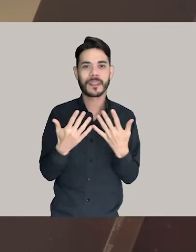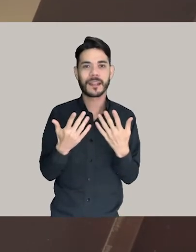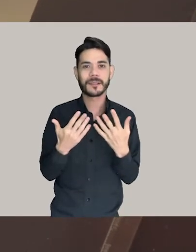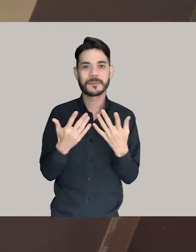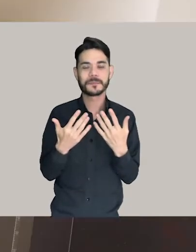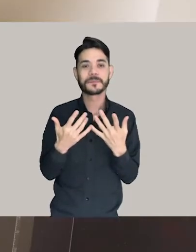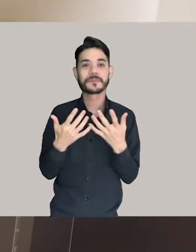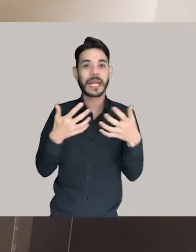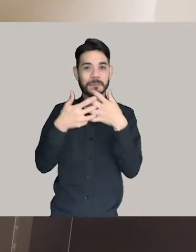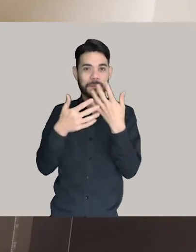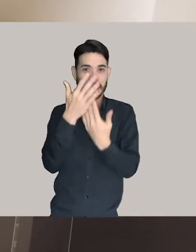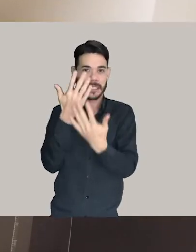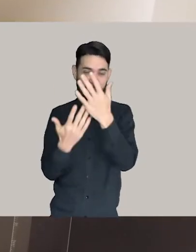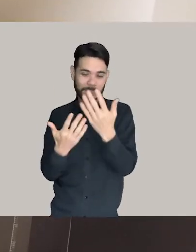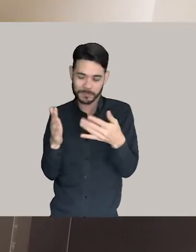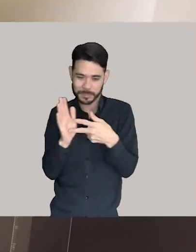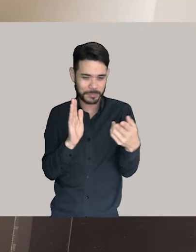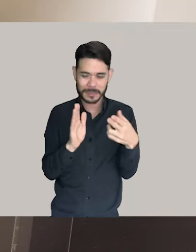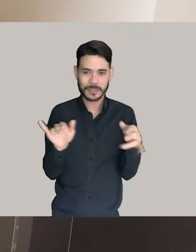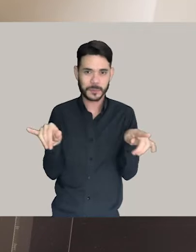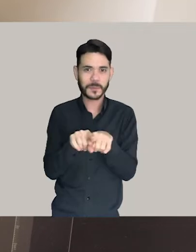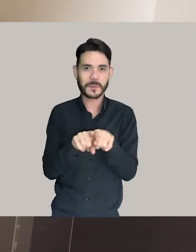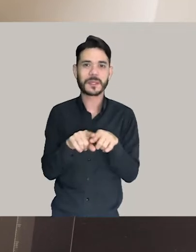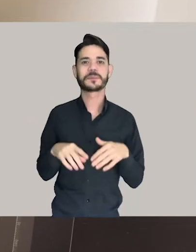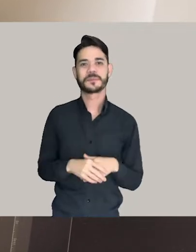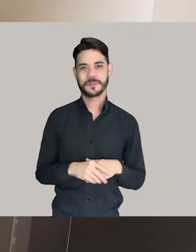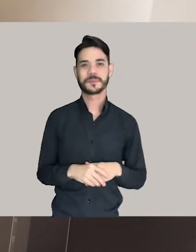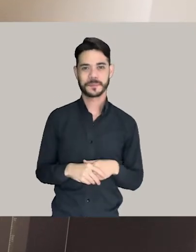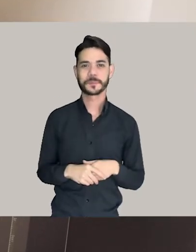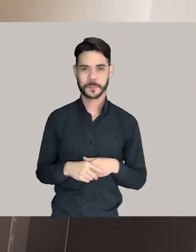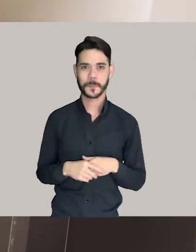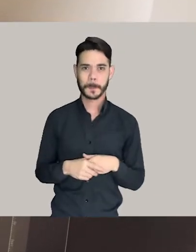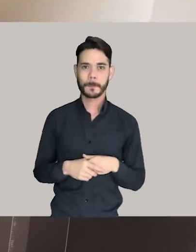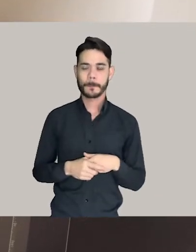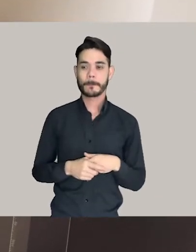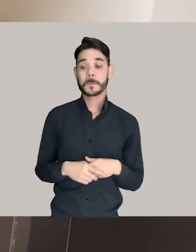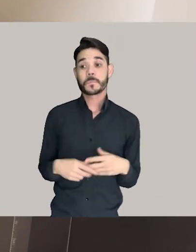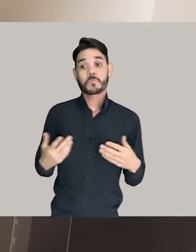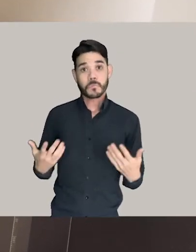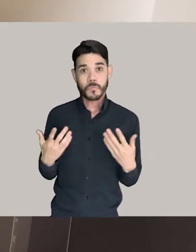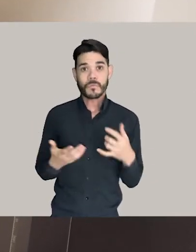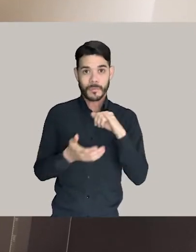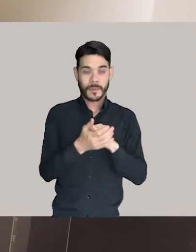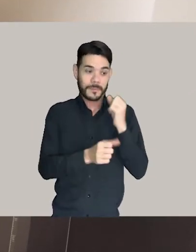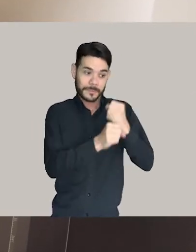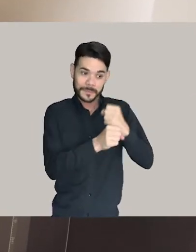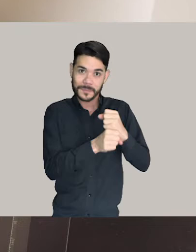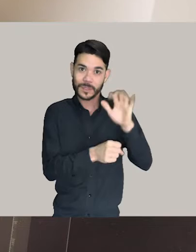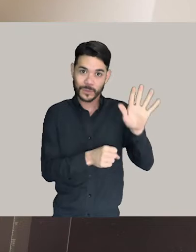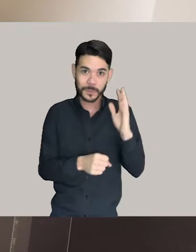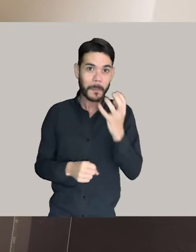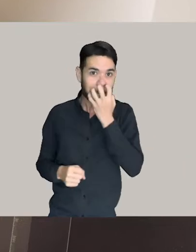al sistema manual, es decir, lo que se hace manualmente con las ilustraciones. Entonces, para